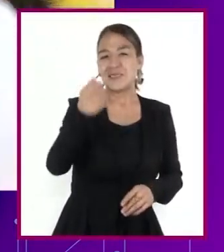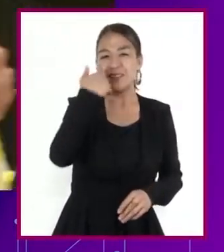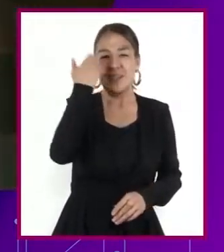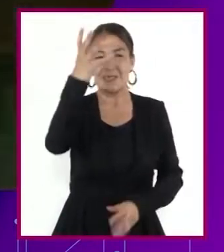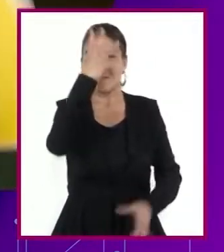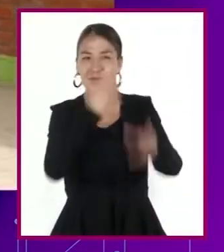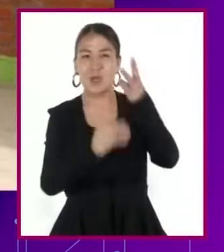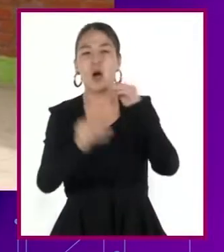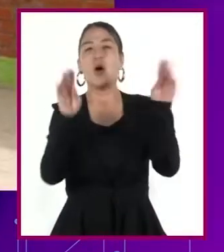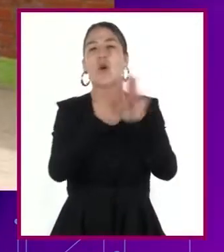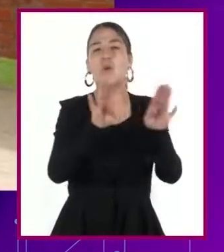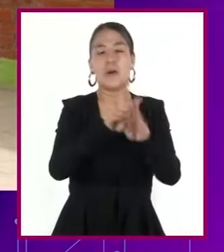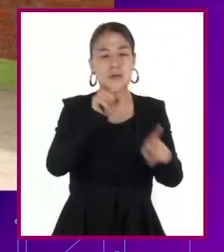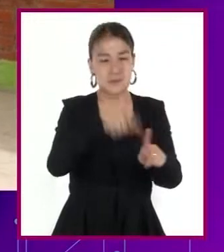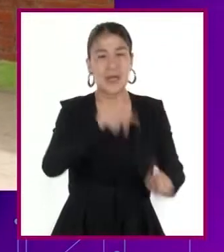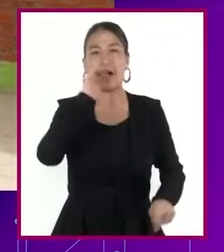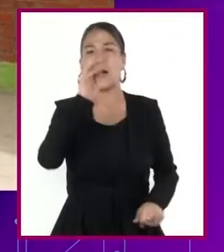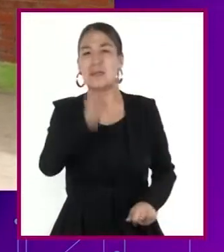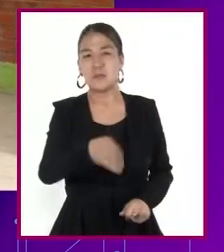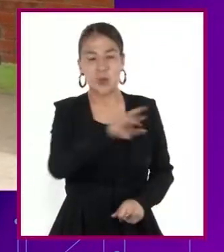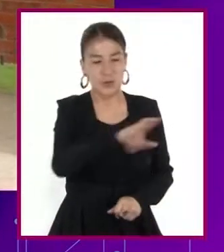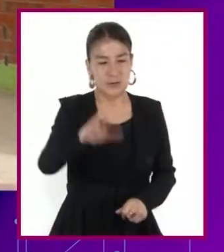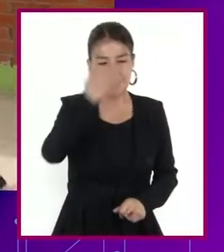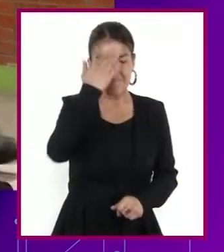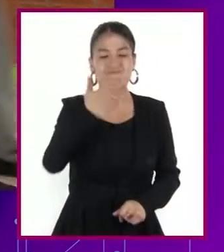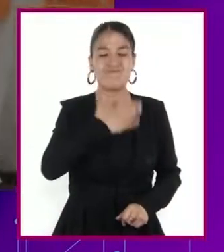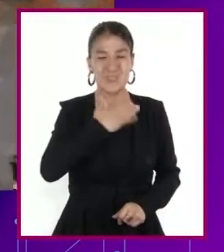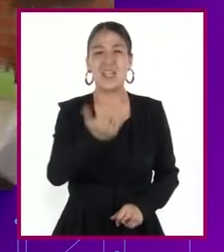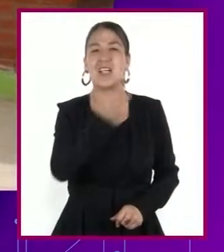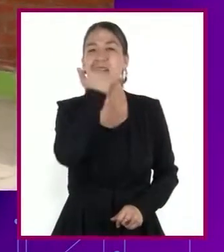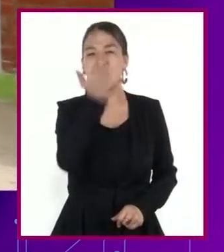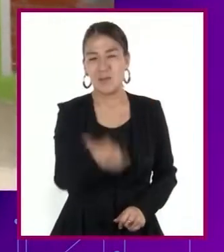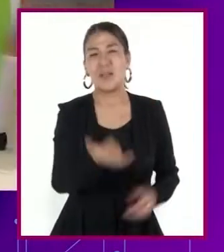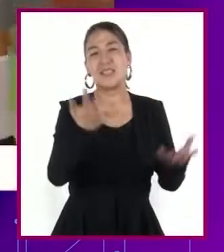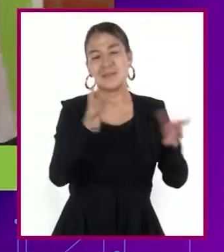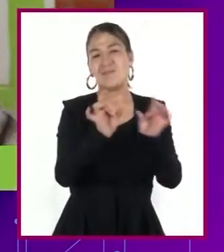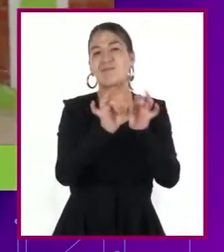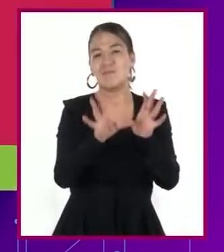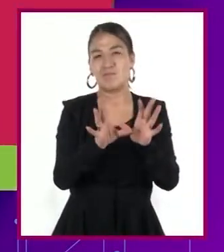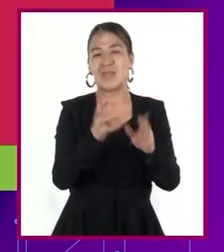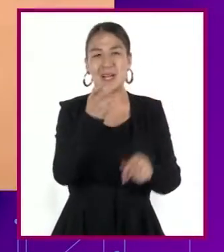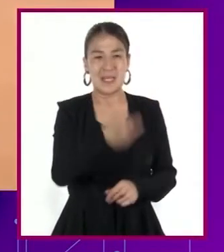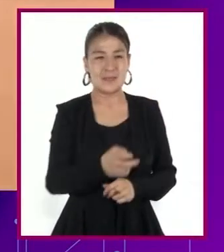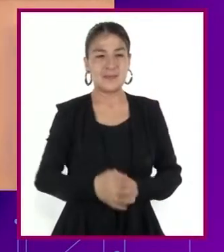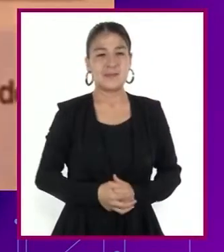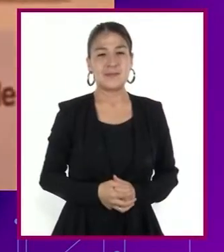reside habitualmente en el reconocimiento del error y la ignorancia como tales.